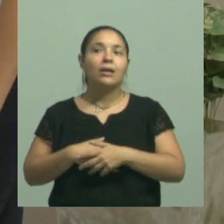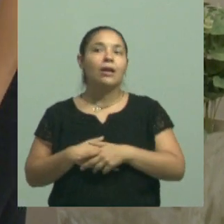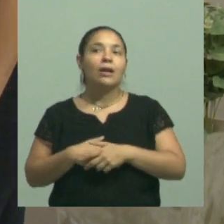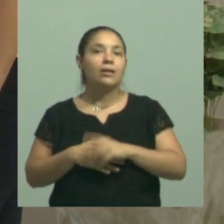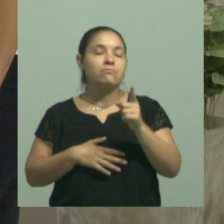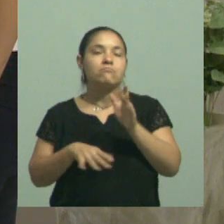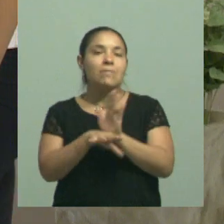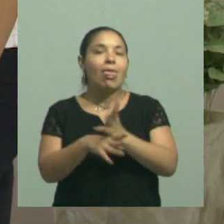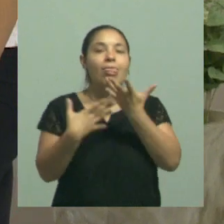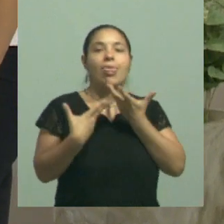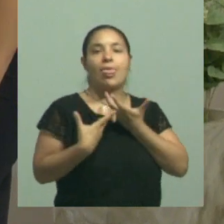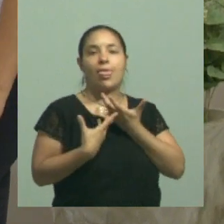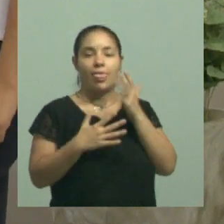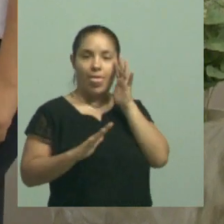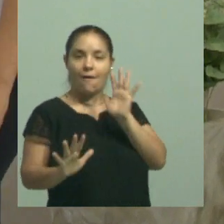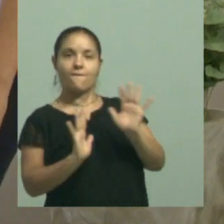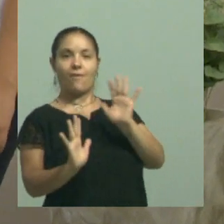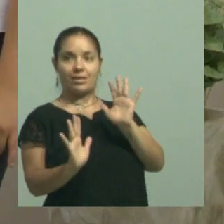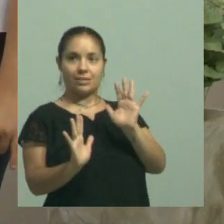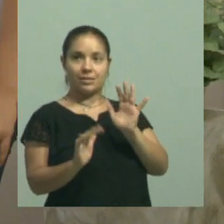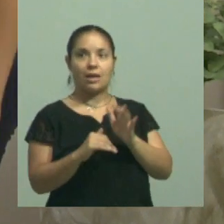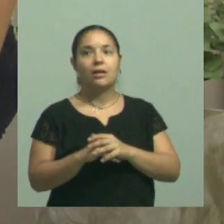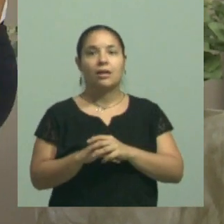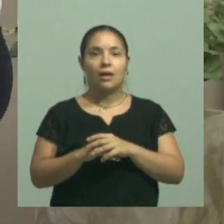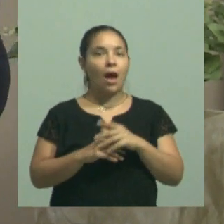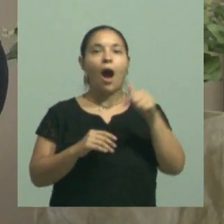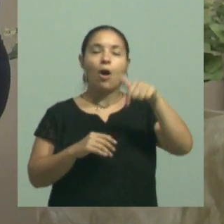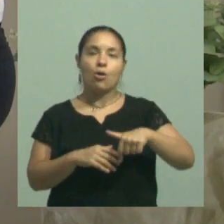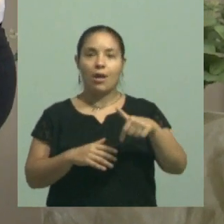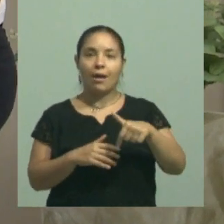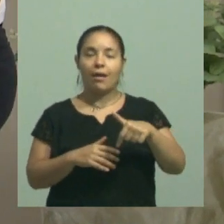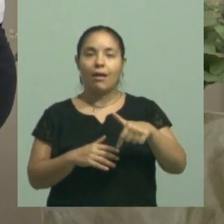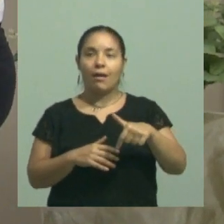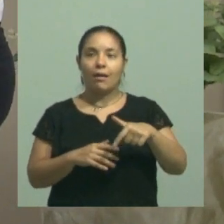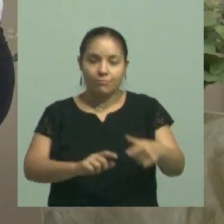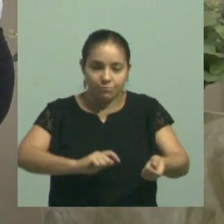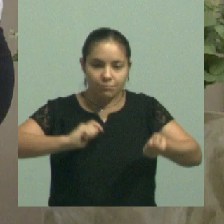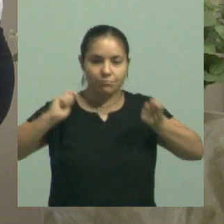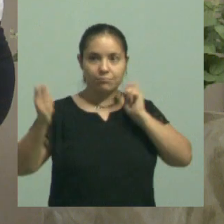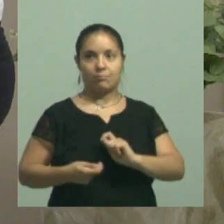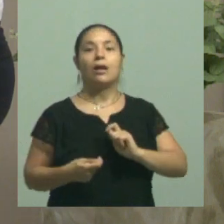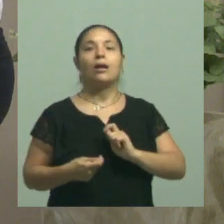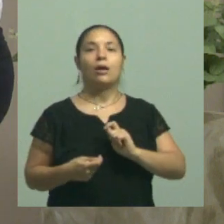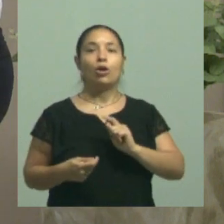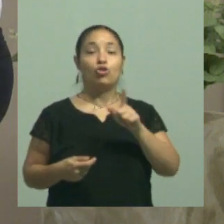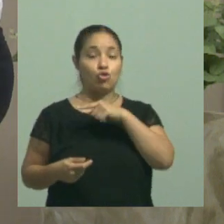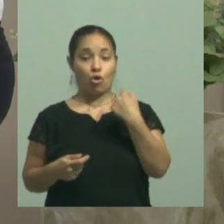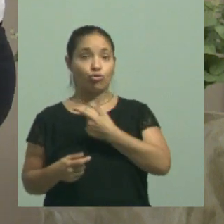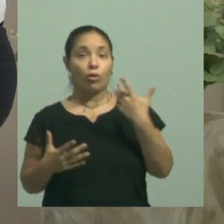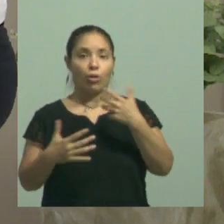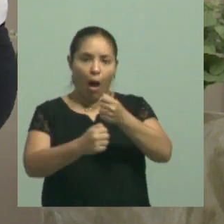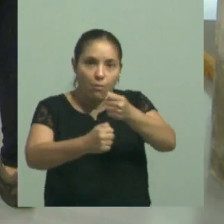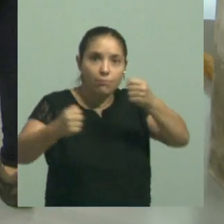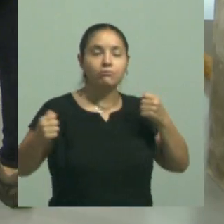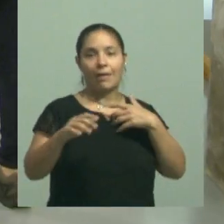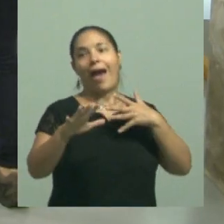de defensa. Desde esa posición típica de defensa, nosotros pasamos a una situación donde nosotros terminamos atacando. Ah, claro.